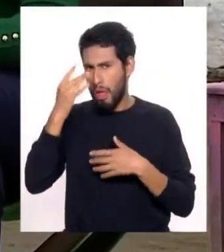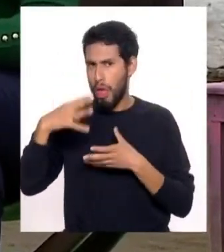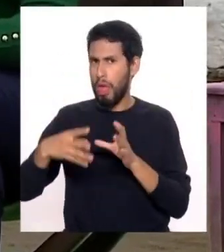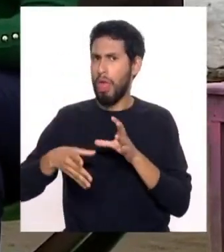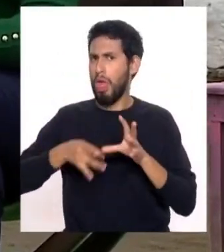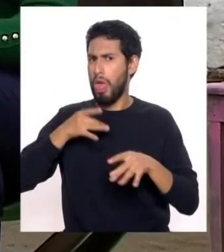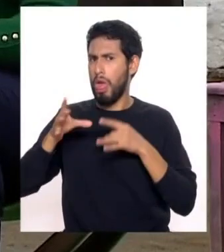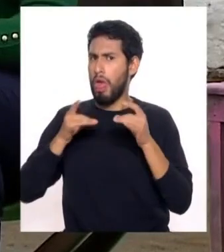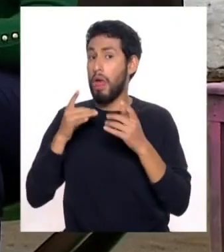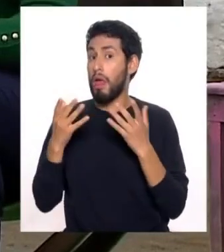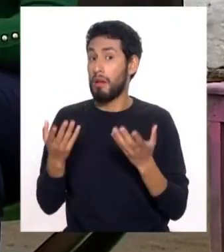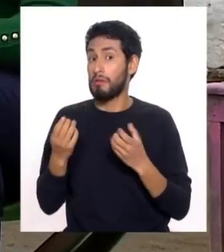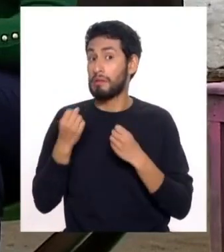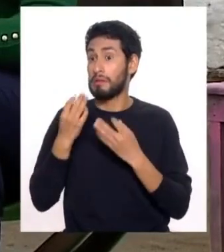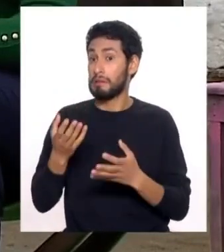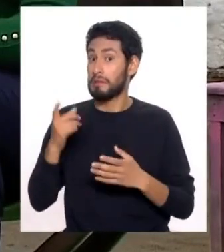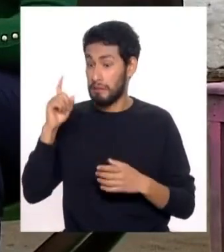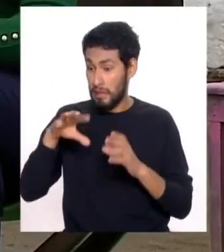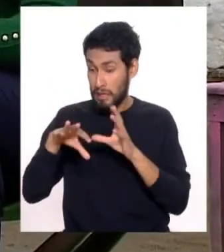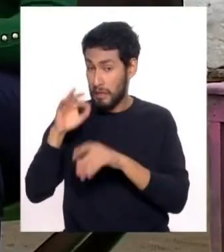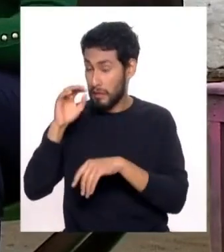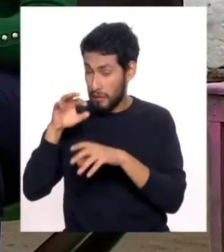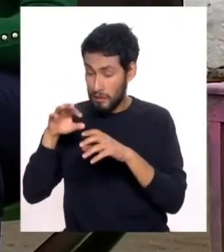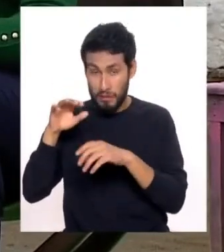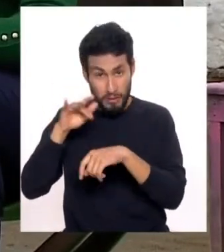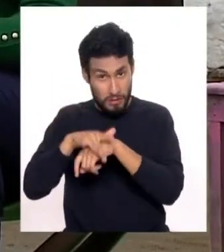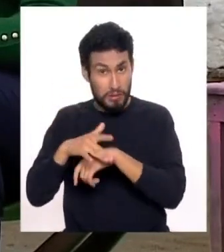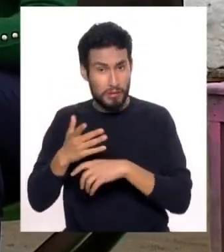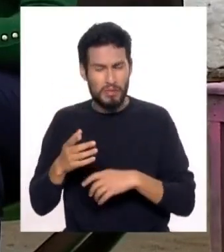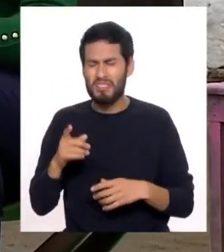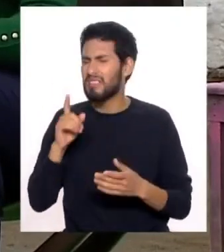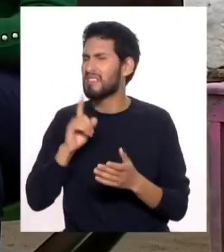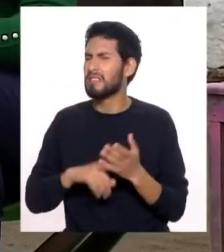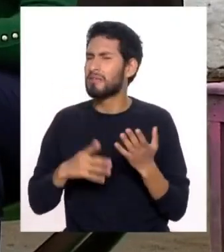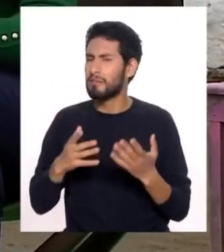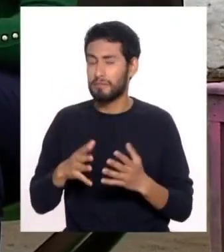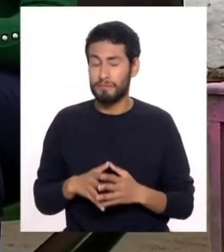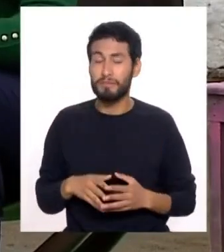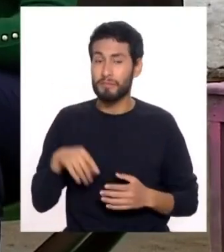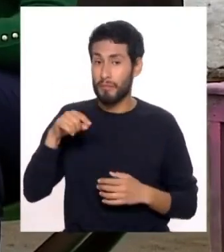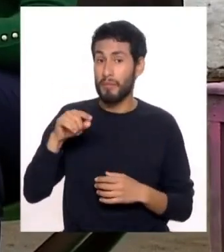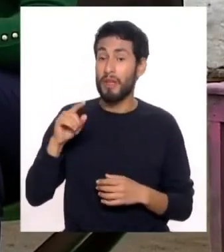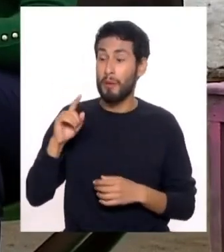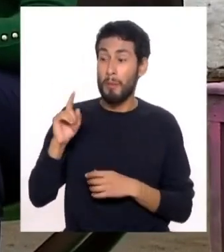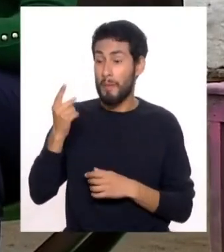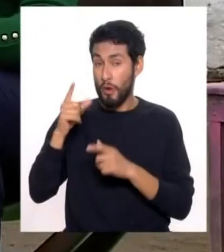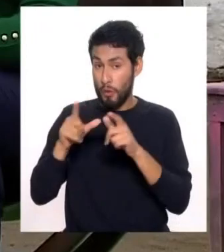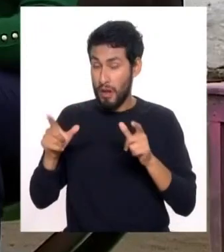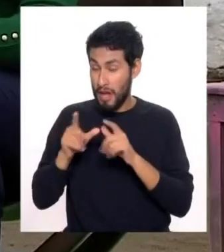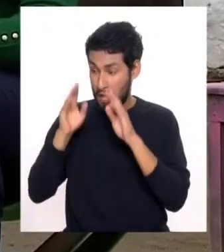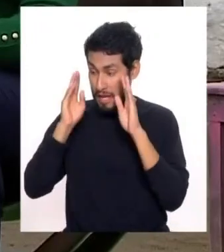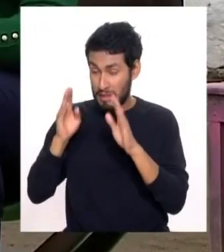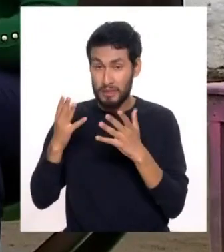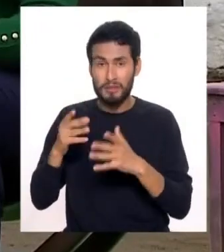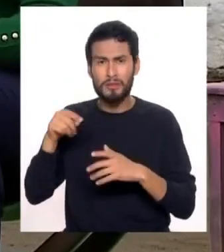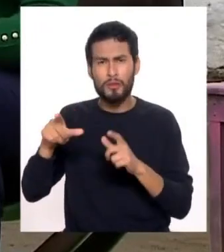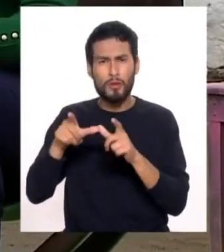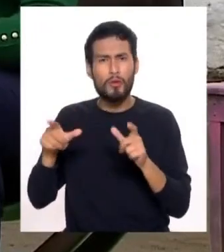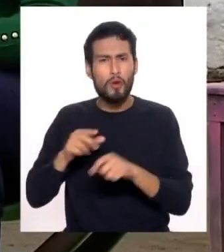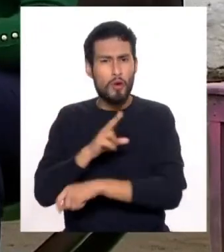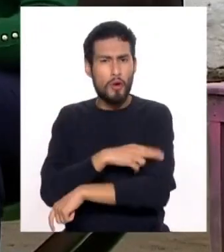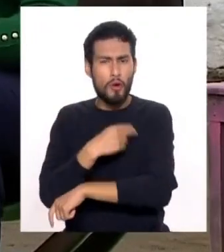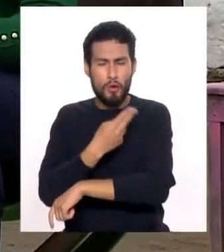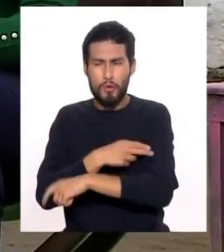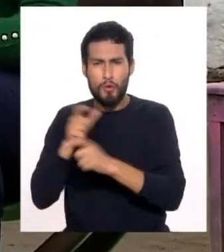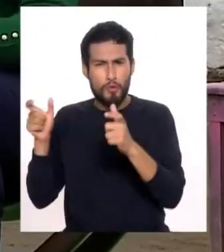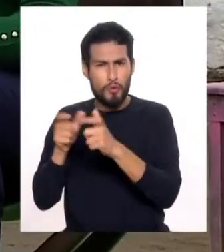son importantes de diagnosticar, ¿no? Y eso se hace desde los primeros lugares de atención que están las postas médicas en